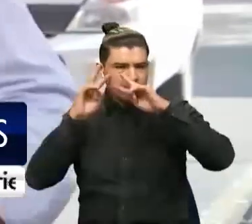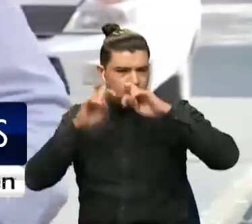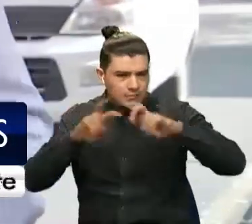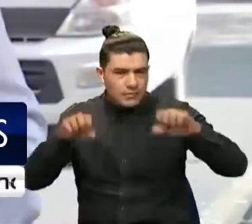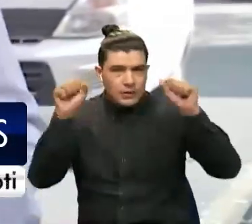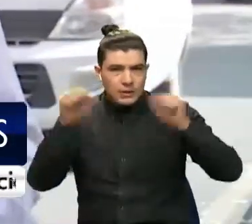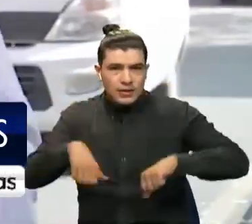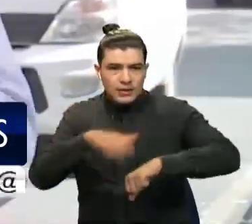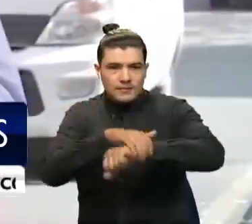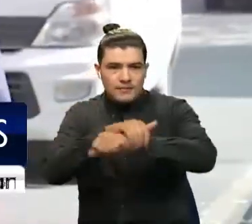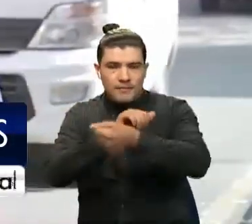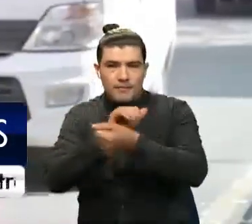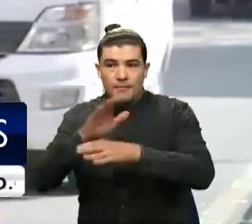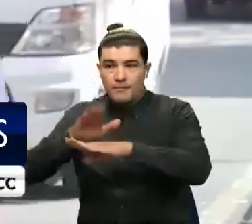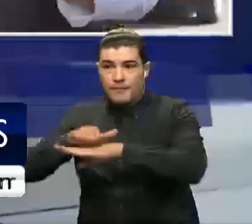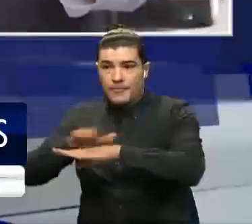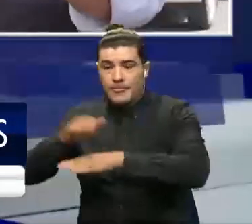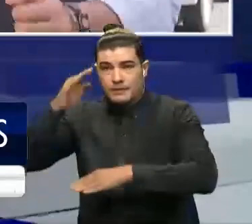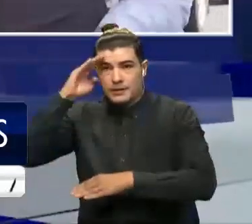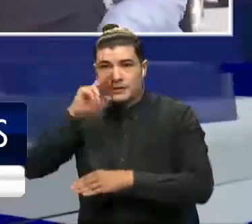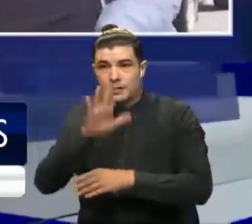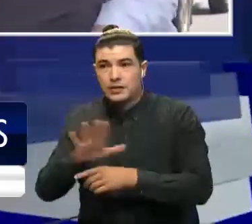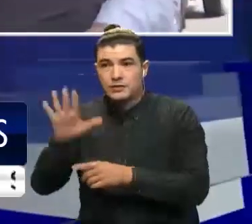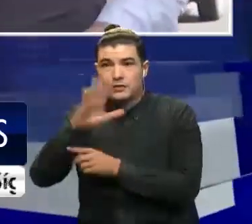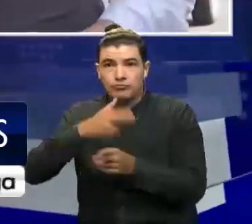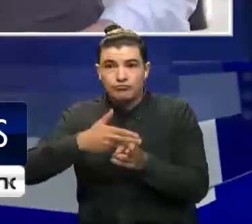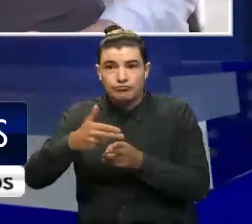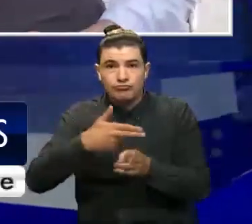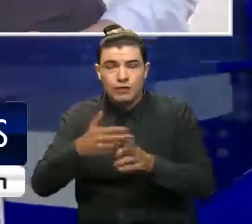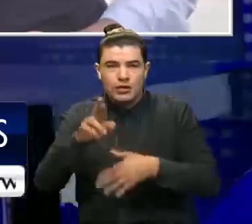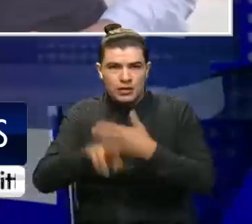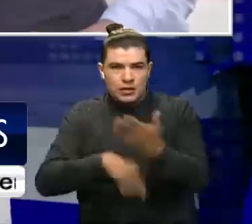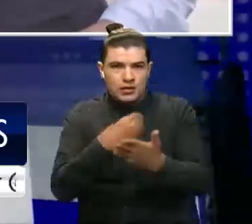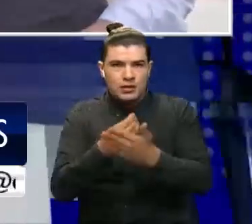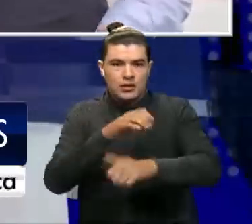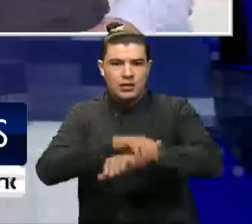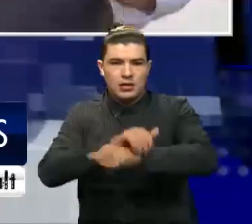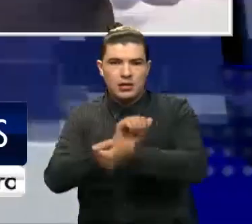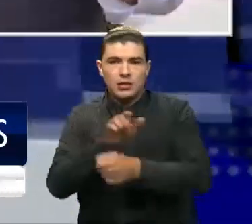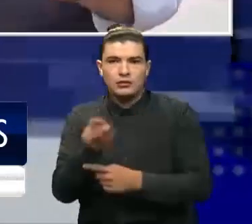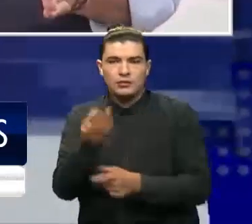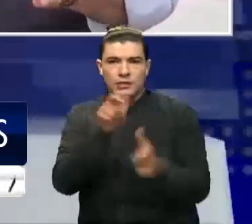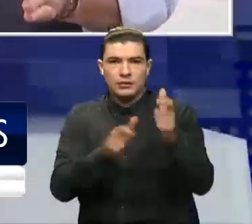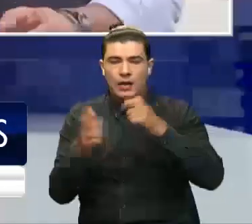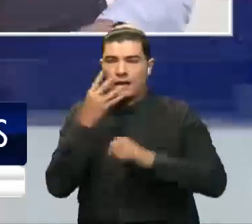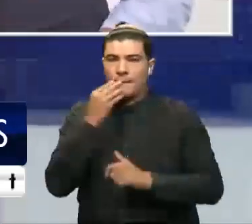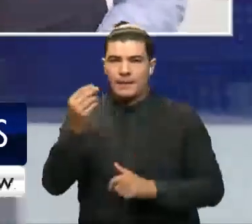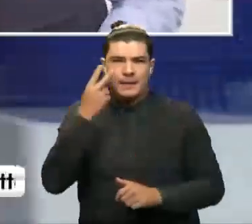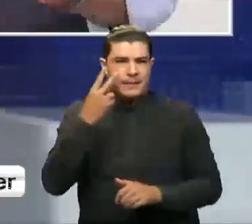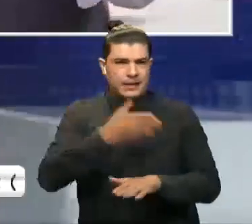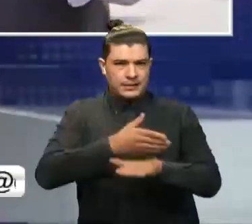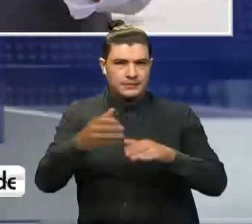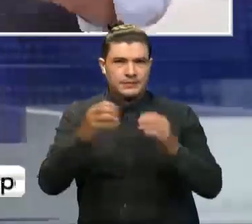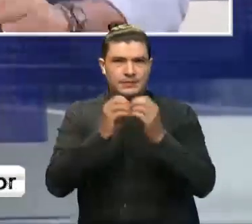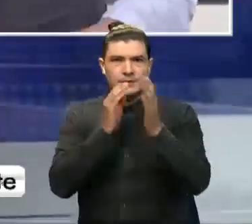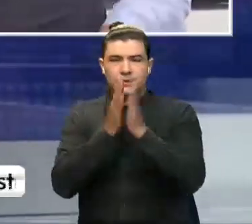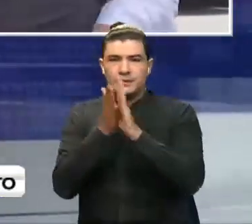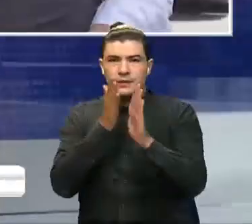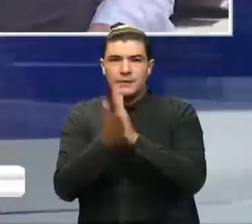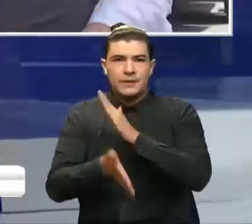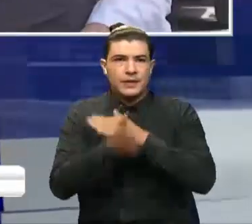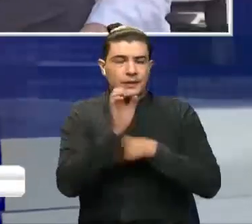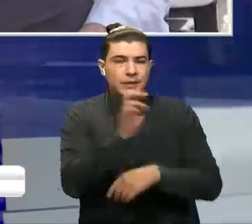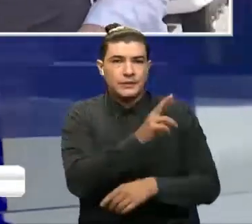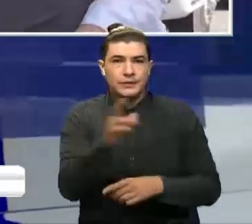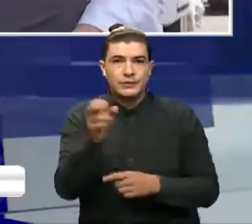se anunció por parte de la policía que en estos días habrá resultado sobre la captura de estas personas información que tenemos a esta hora regreso al